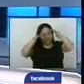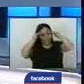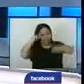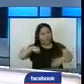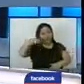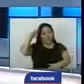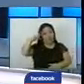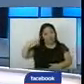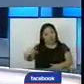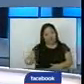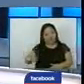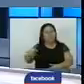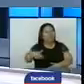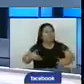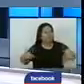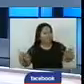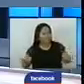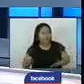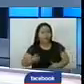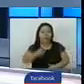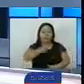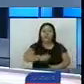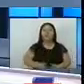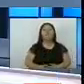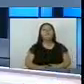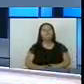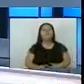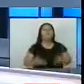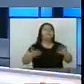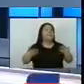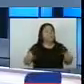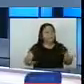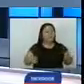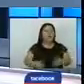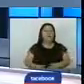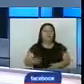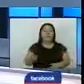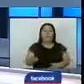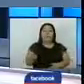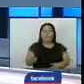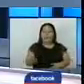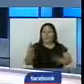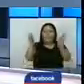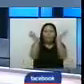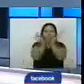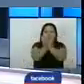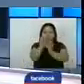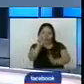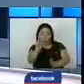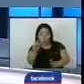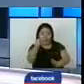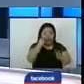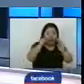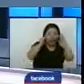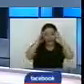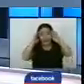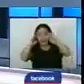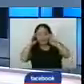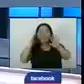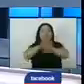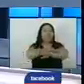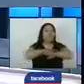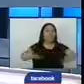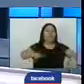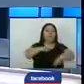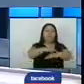Roxana Webb y vamos a comenzar con las noticias. Bien, el próximo 2 de mayo, atención, es el último día para